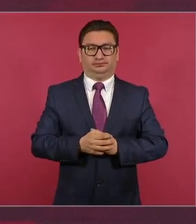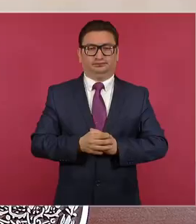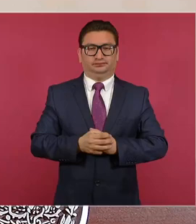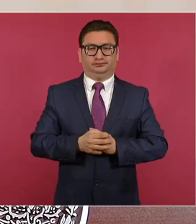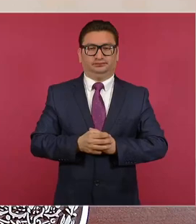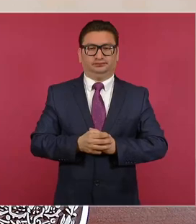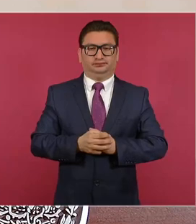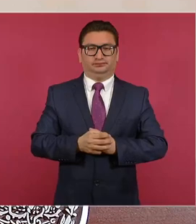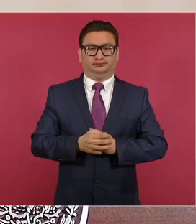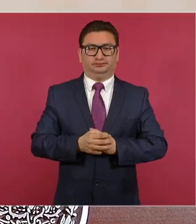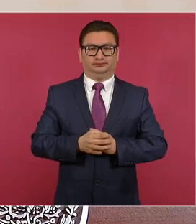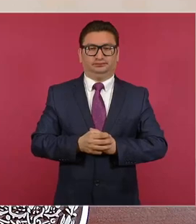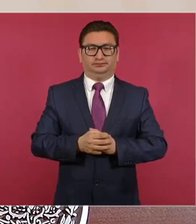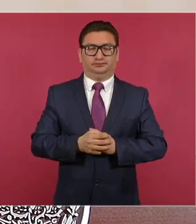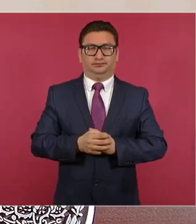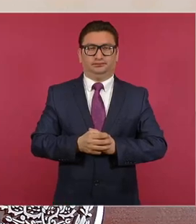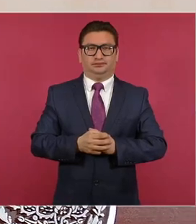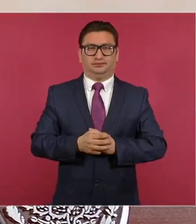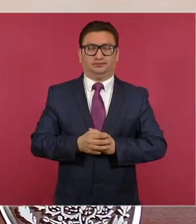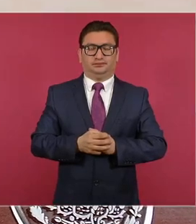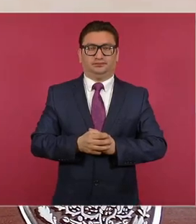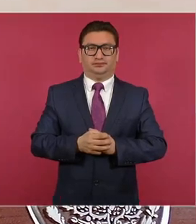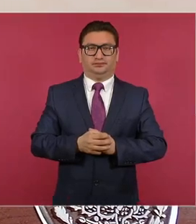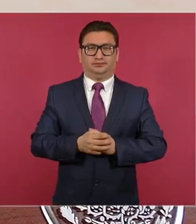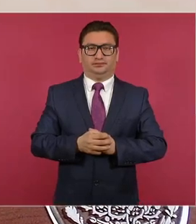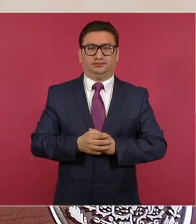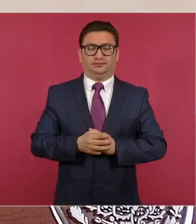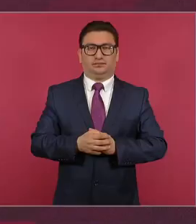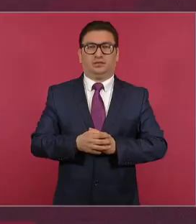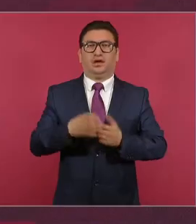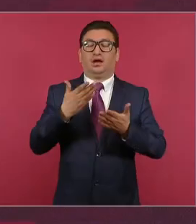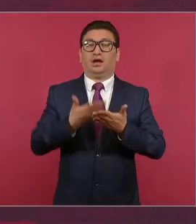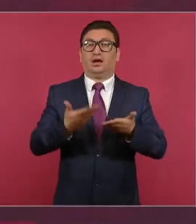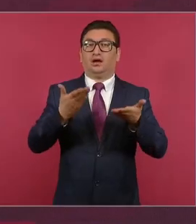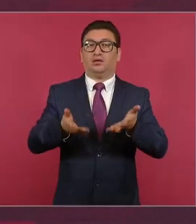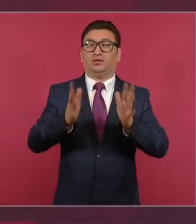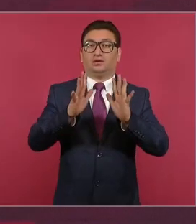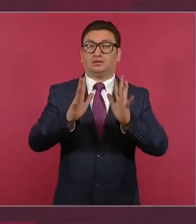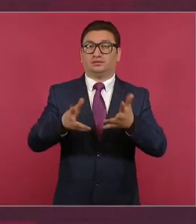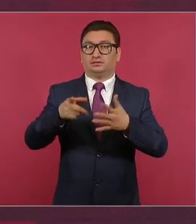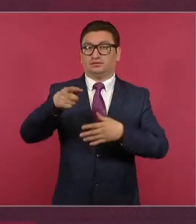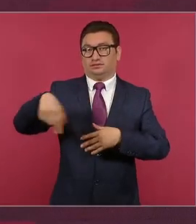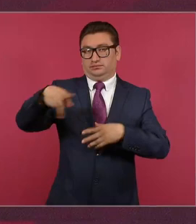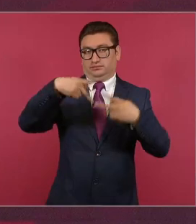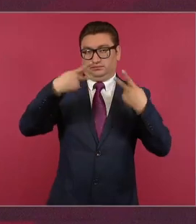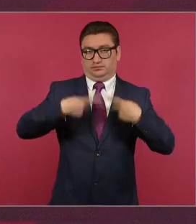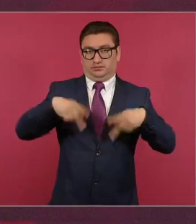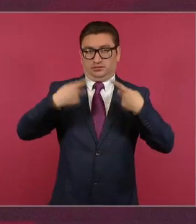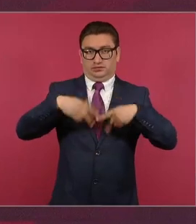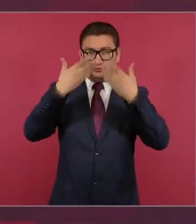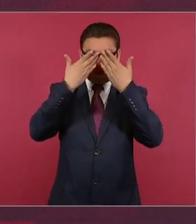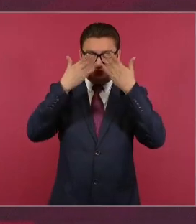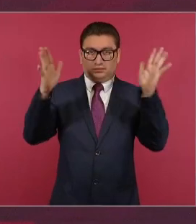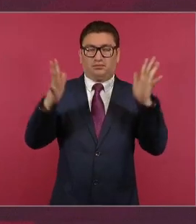Y cada vez la gente está participando